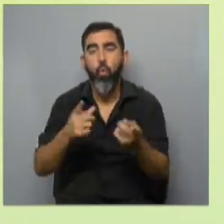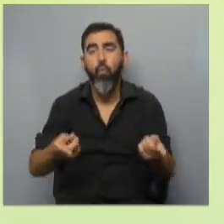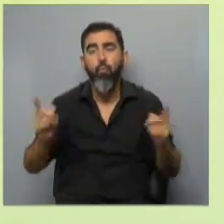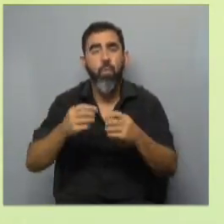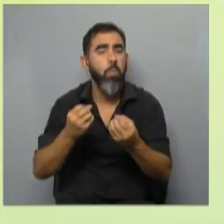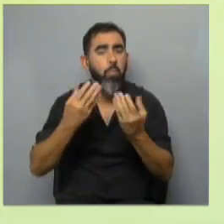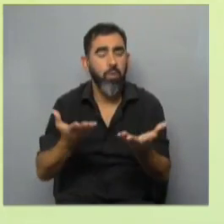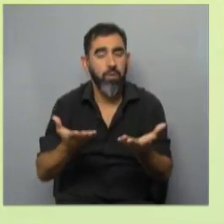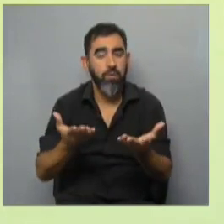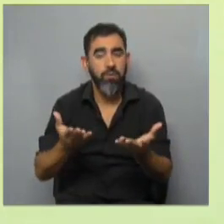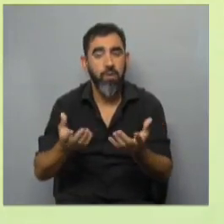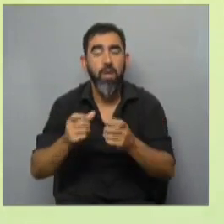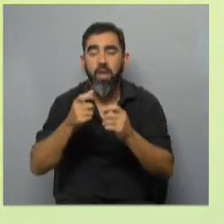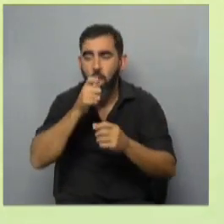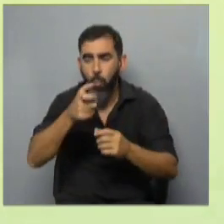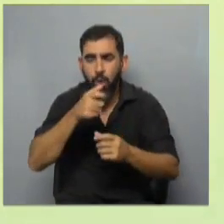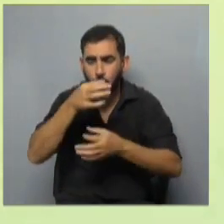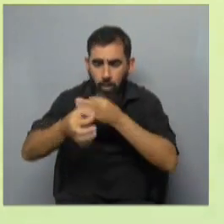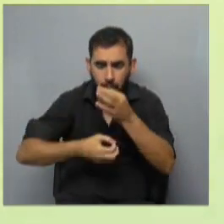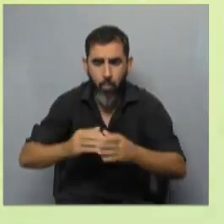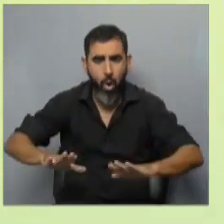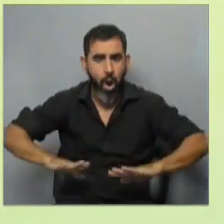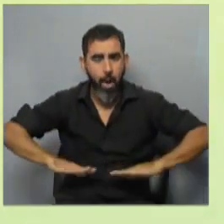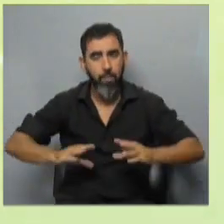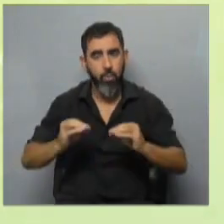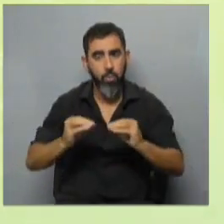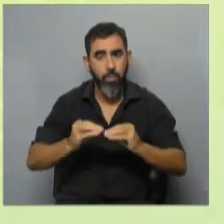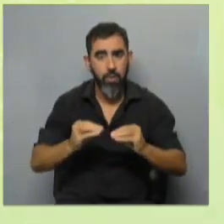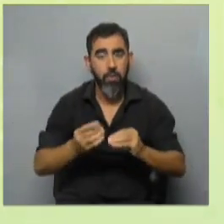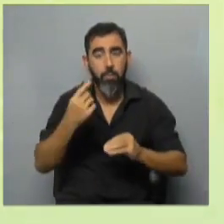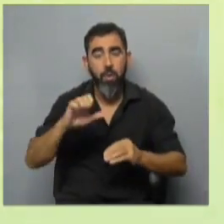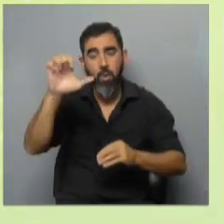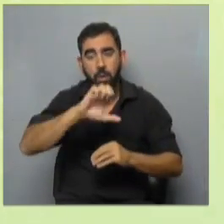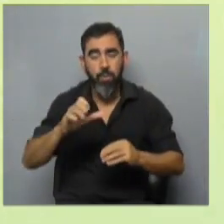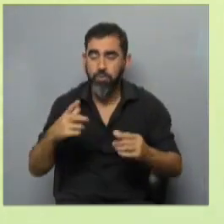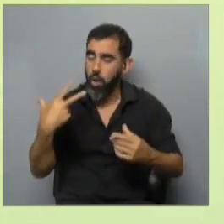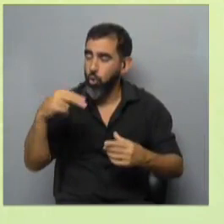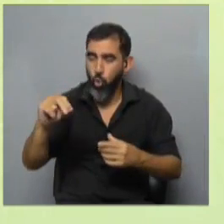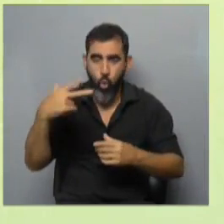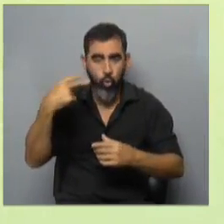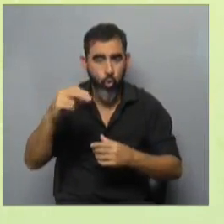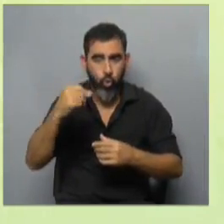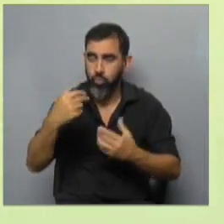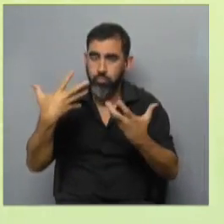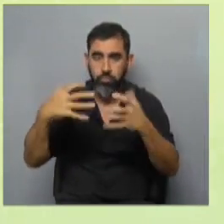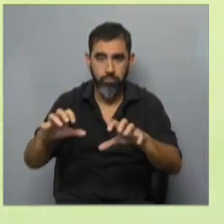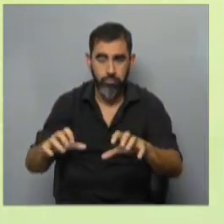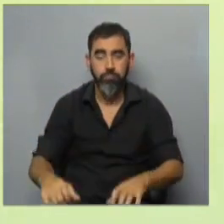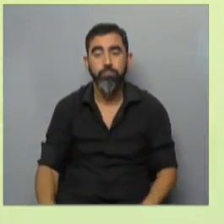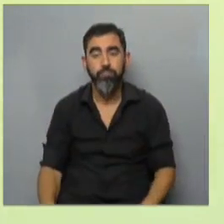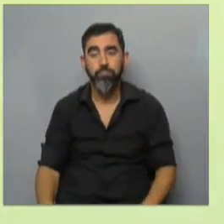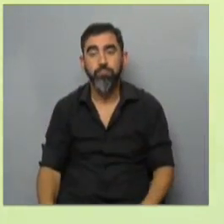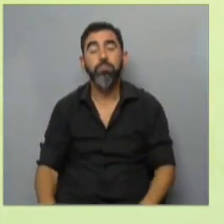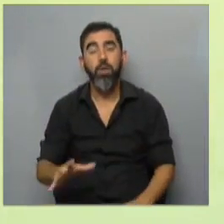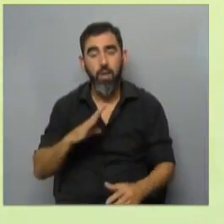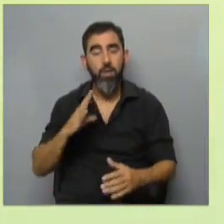puesto de trabajo cuando dimos todos los argumentos del hambre del compañero y sin embargo la empresa se cierra a no de retomarlo tuvimos una